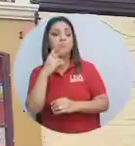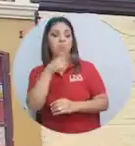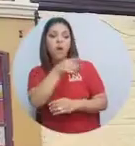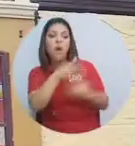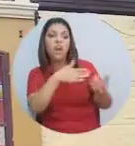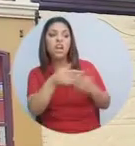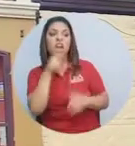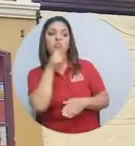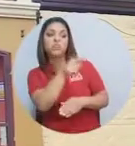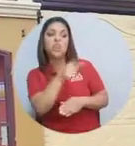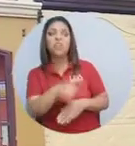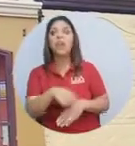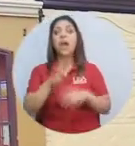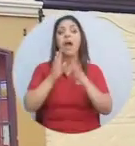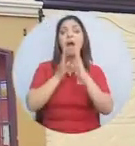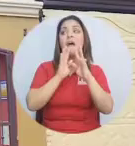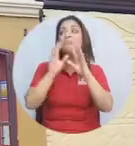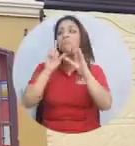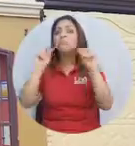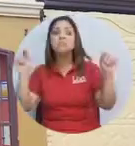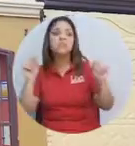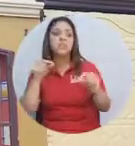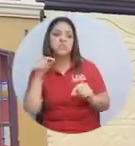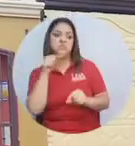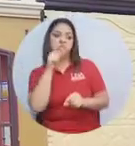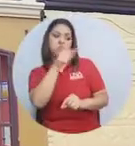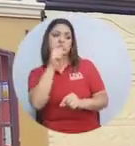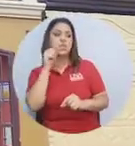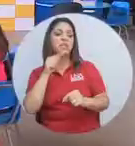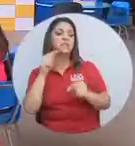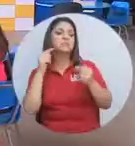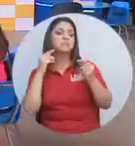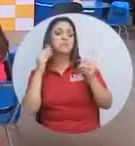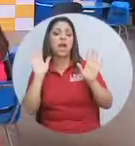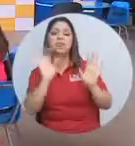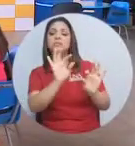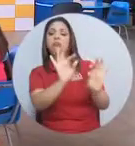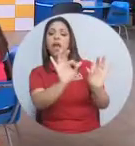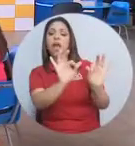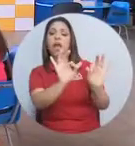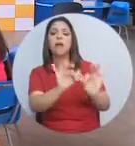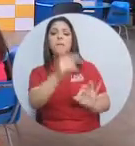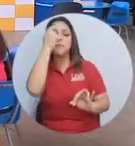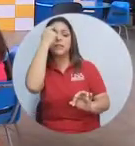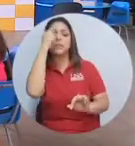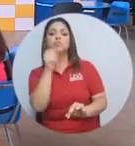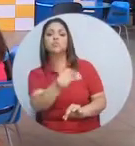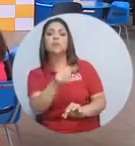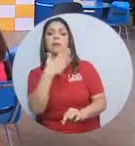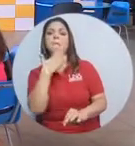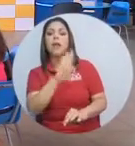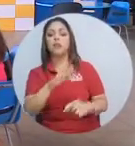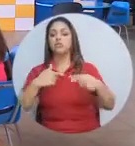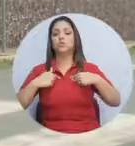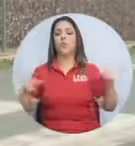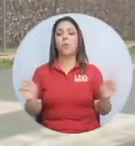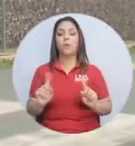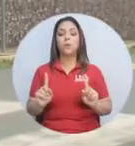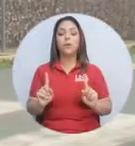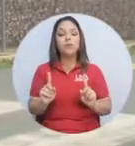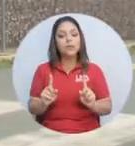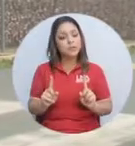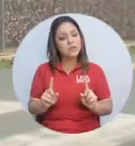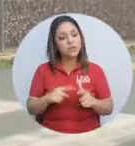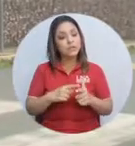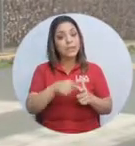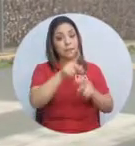te va a poner atención porque ya yo te estigmaticé y la gente cree que el del problema sos vos, no yo. Entonces la víctima mina sus lazos,